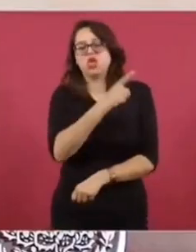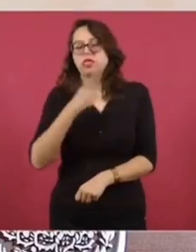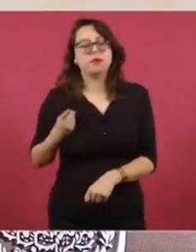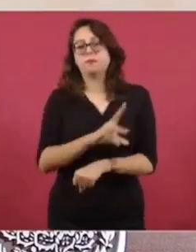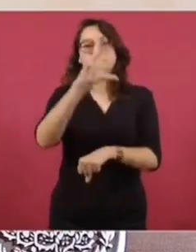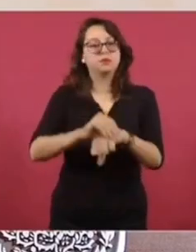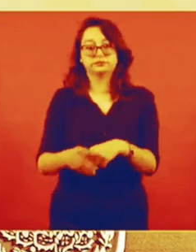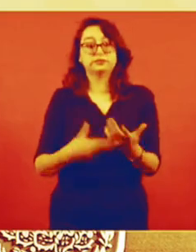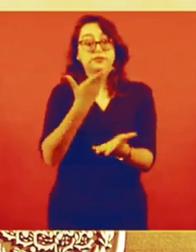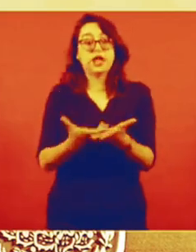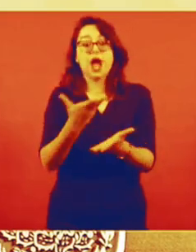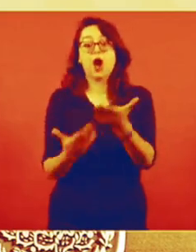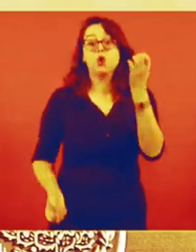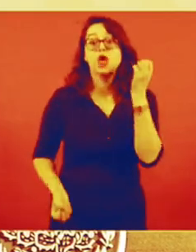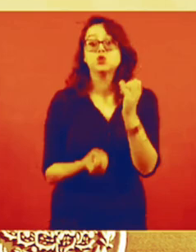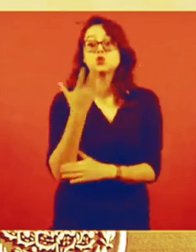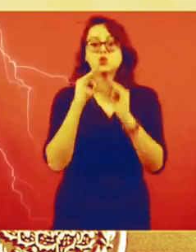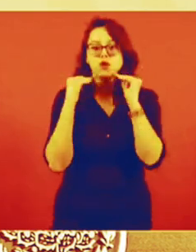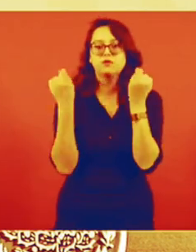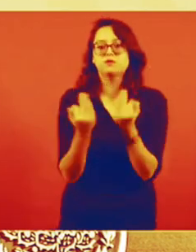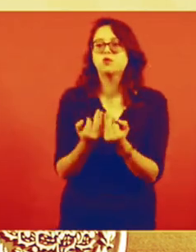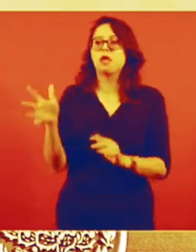las manipulaciones, que no hayan golpes